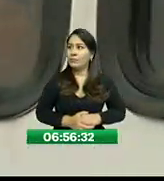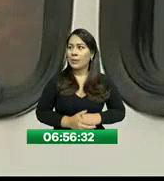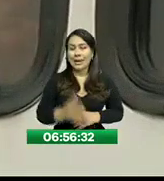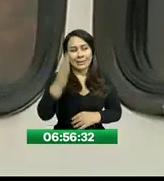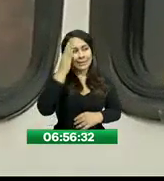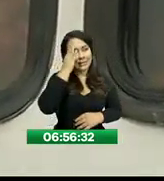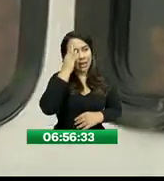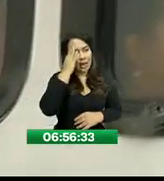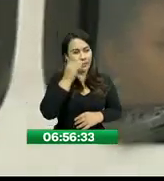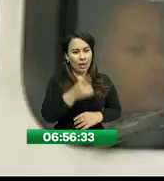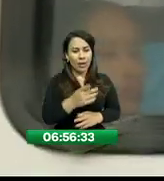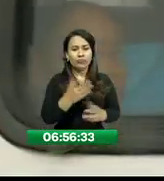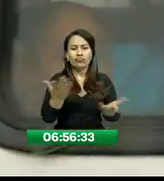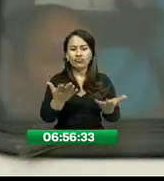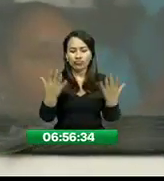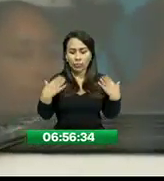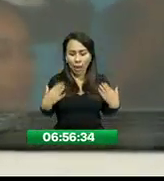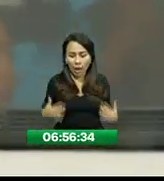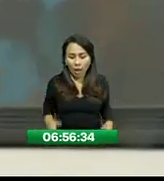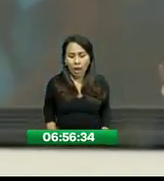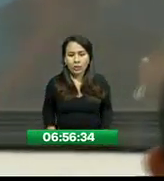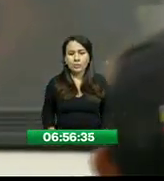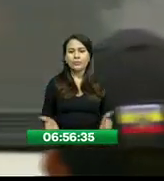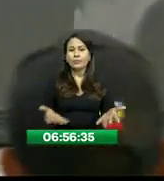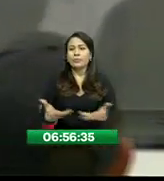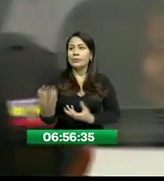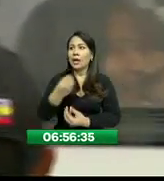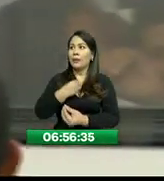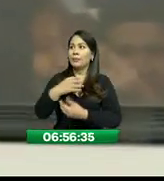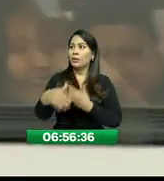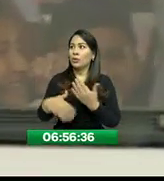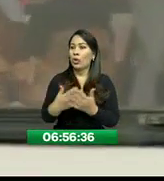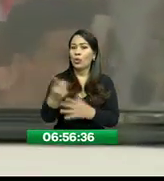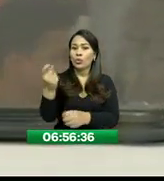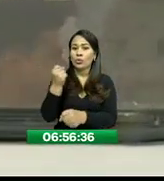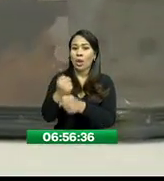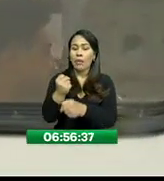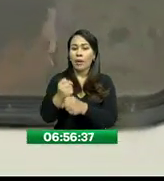salen de la unidad para ser requisados. Amigo, buen día. Muy buenos ¿Qué días. Le parecen estos trabajos?